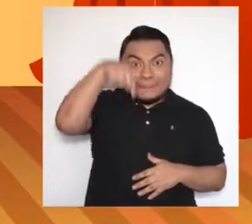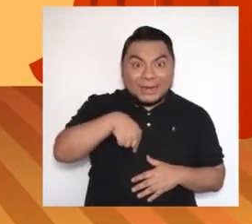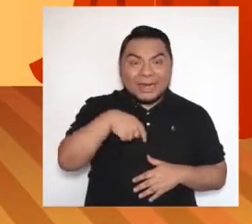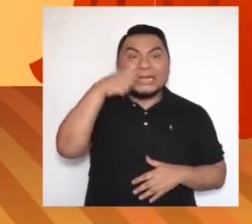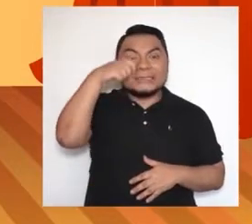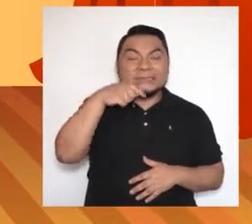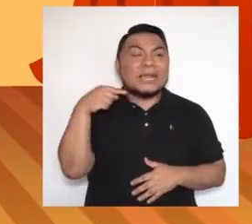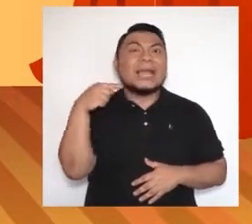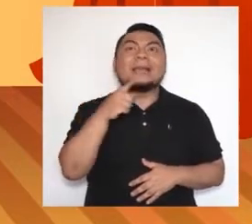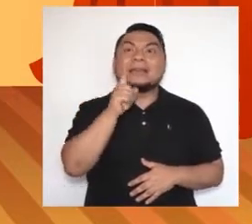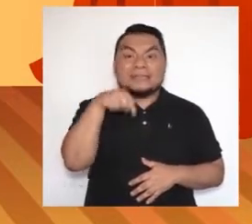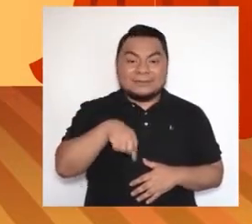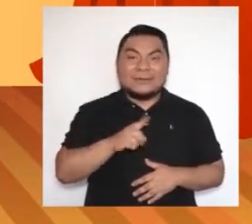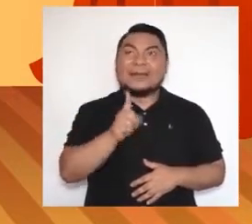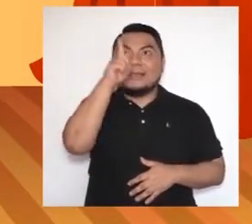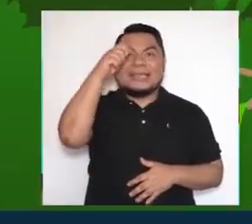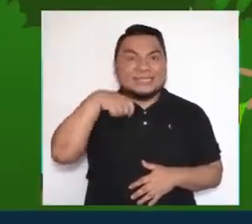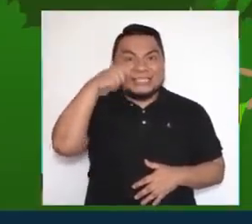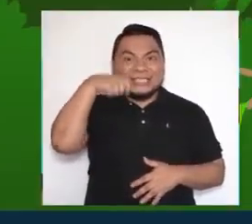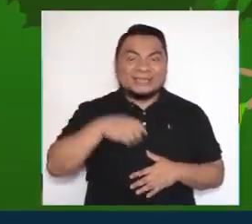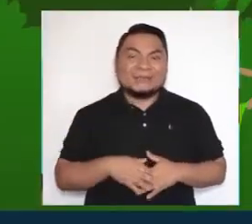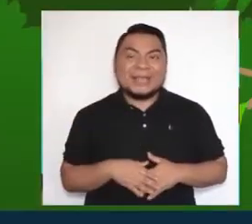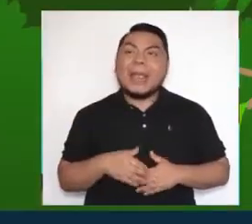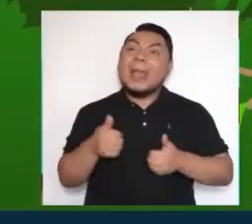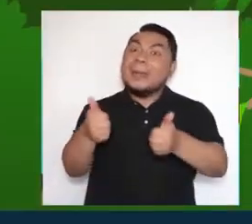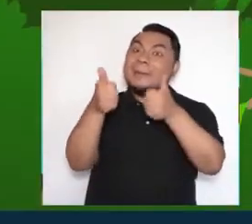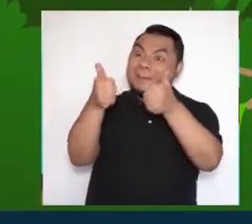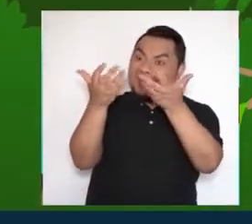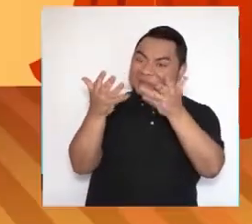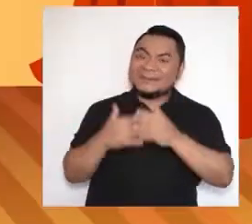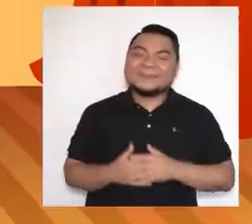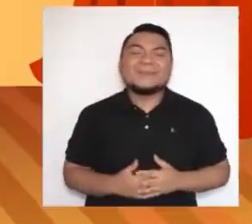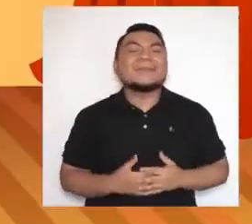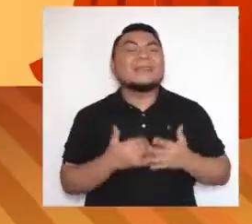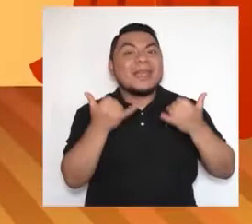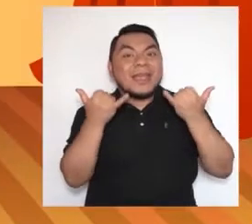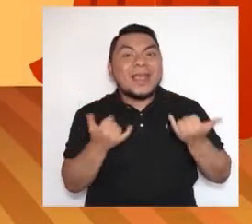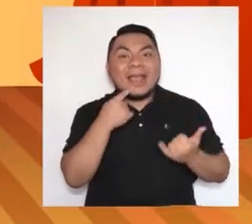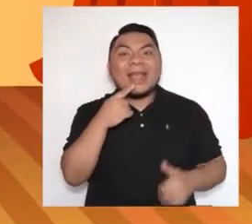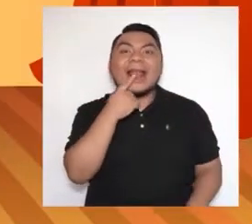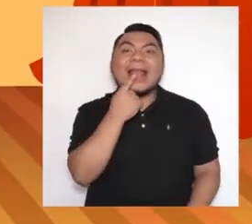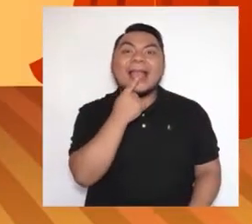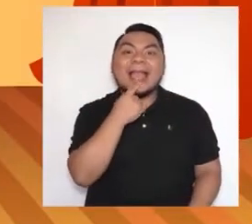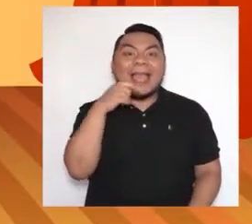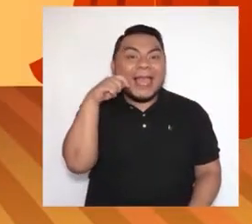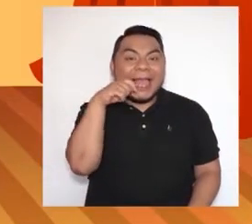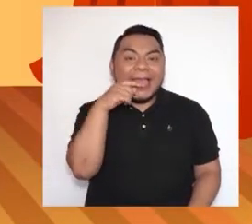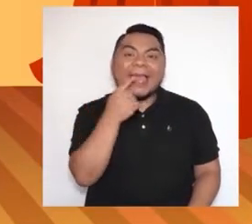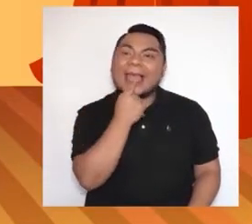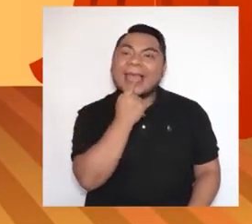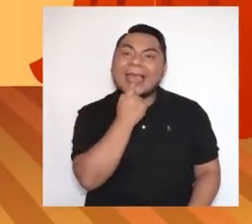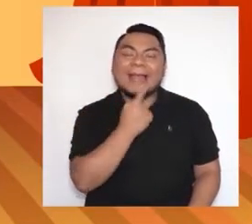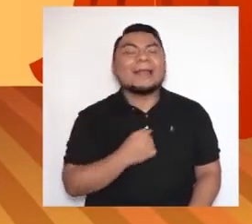hacia abajo y de abajo hacia arriba. ¡Muy bien! Ahora la lengua.